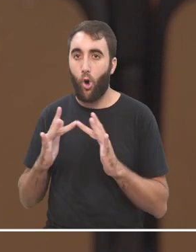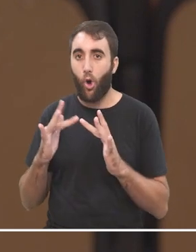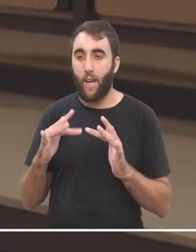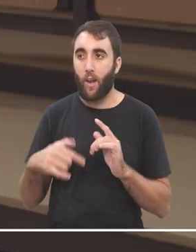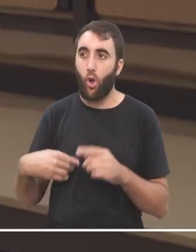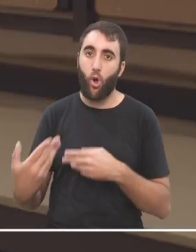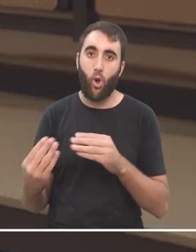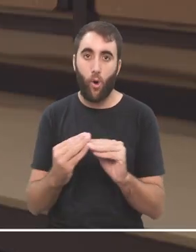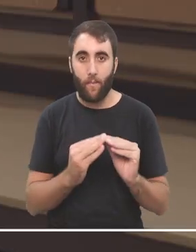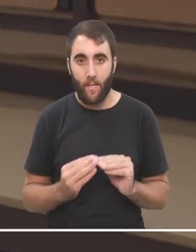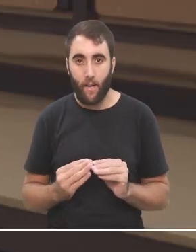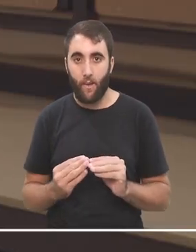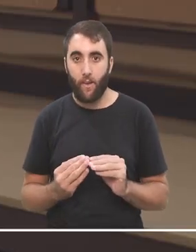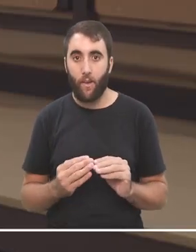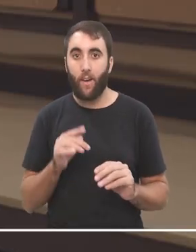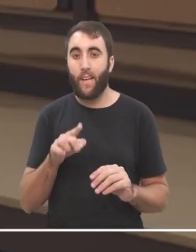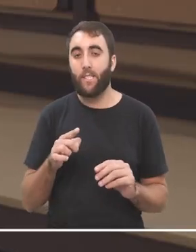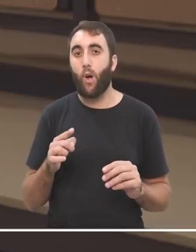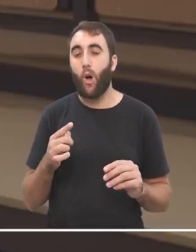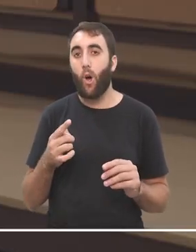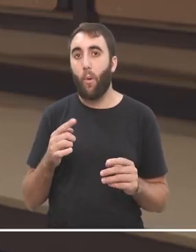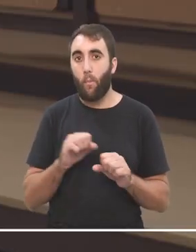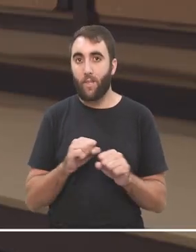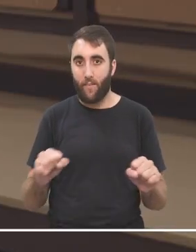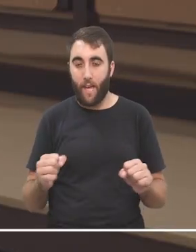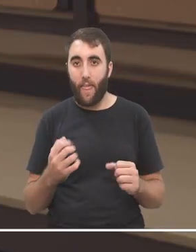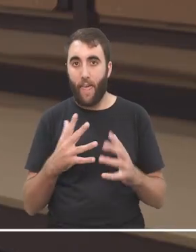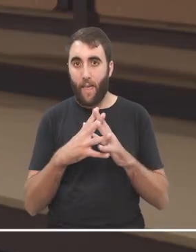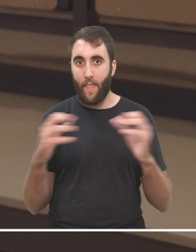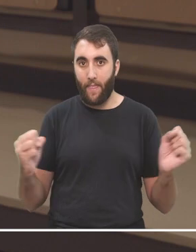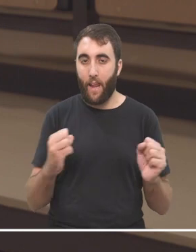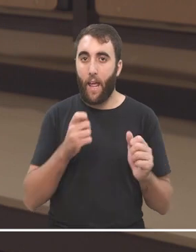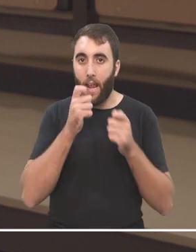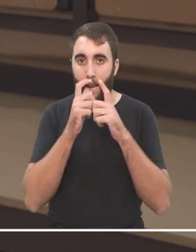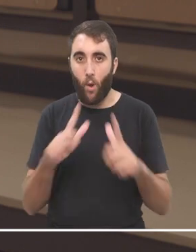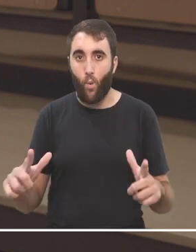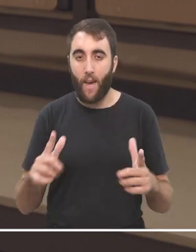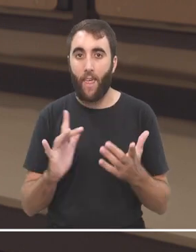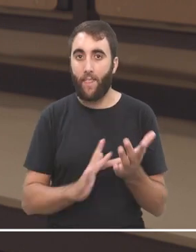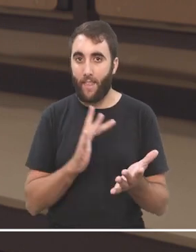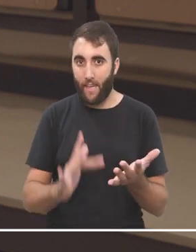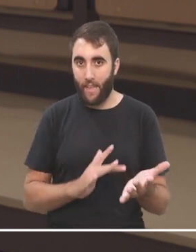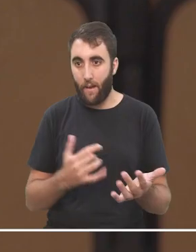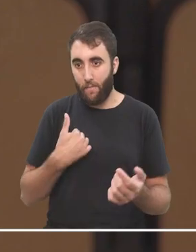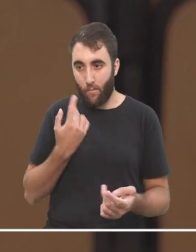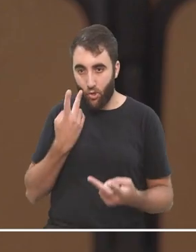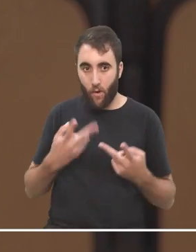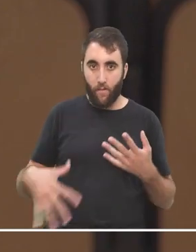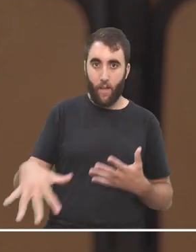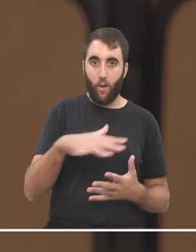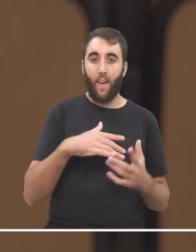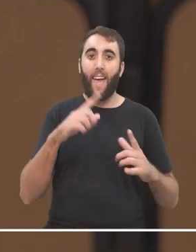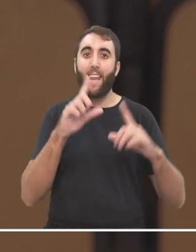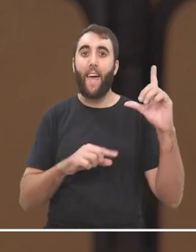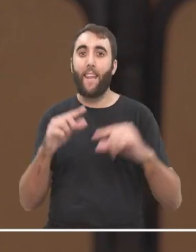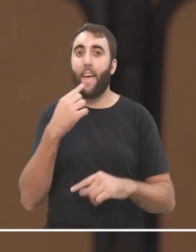decir, la habilidad de comprender el lenguaje digital del entorno en el que te mueves. La estadística dice